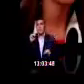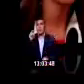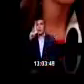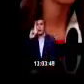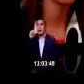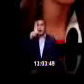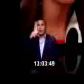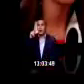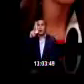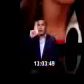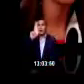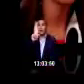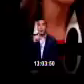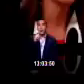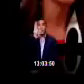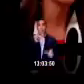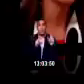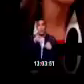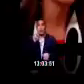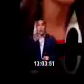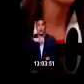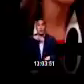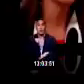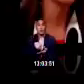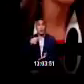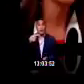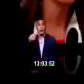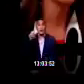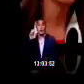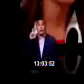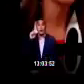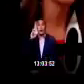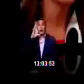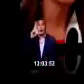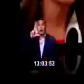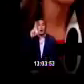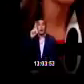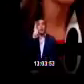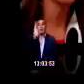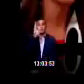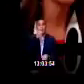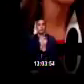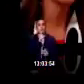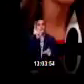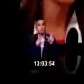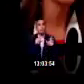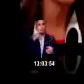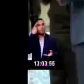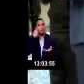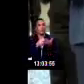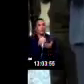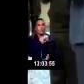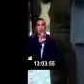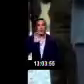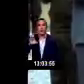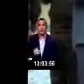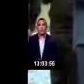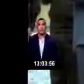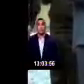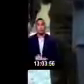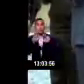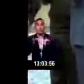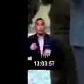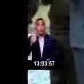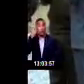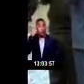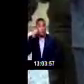Romo. Una de las personas que ya no aparece en esto es Giancarlos Benavides, pero es quien le da las órdenes a esta gente de trasladar el dinero. Según la secretaria